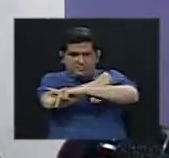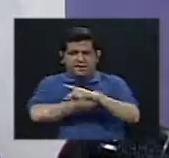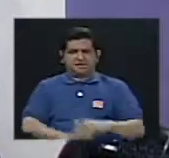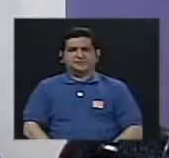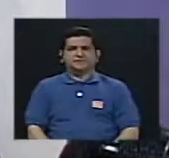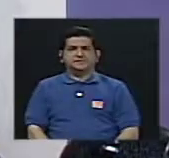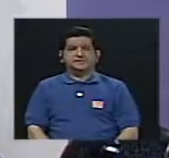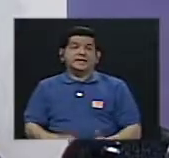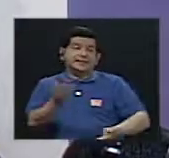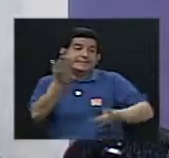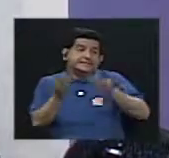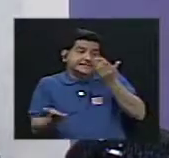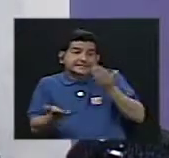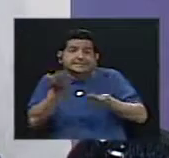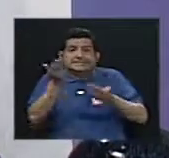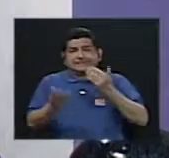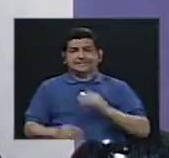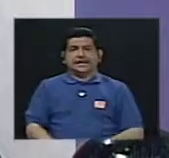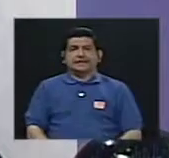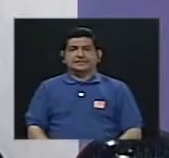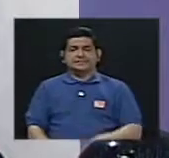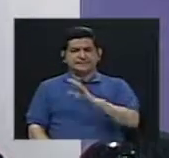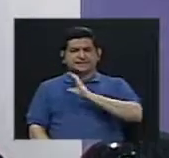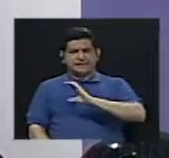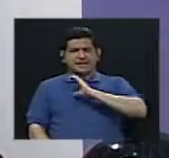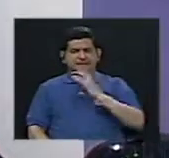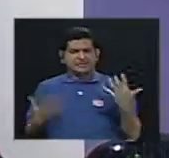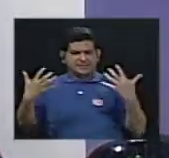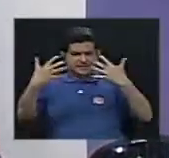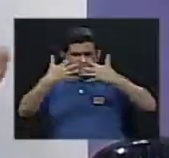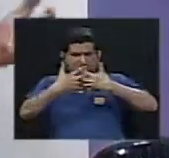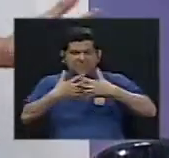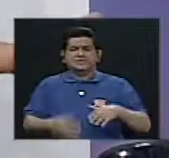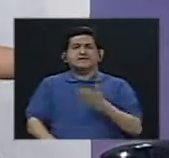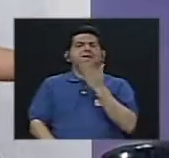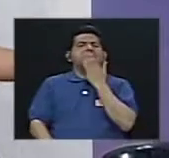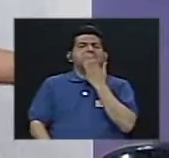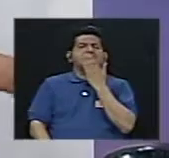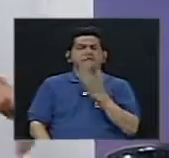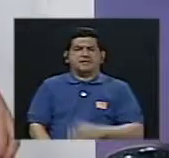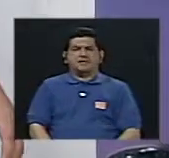ciertamente quizá la particular mezcla indígena,